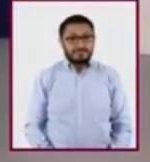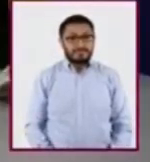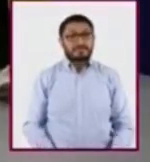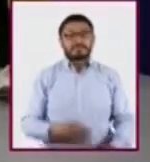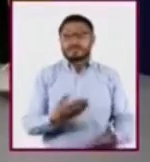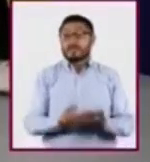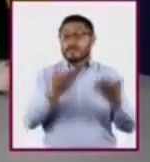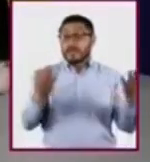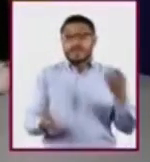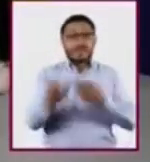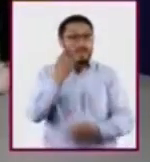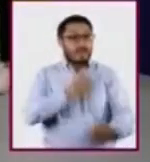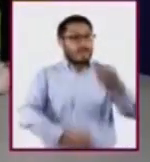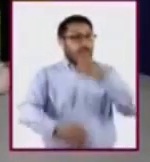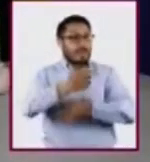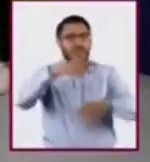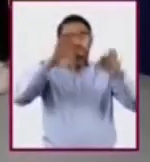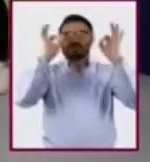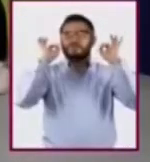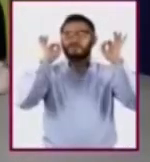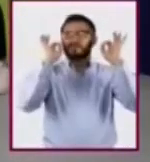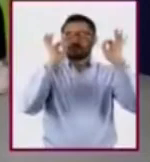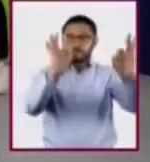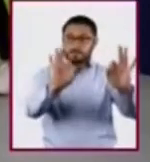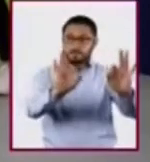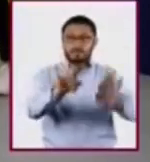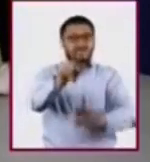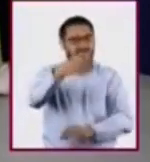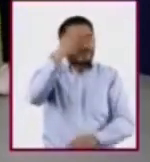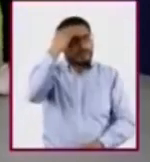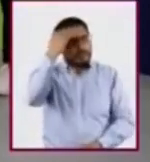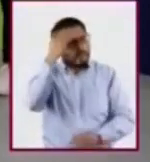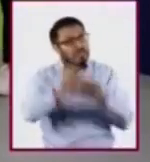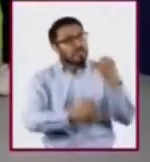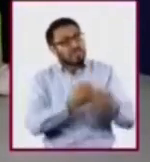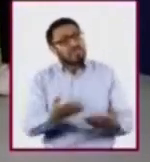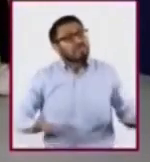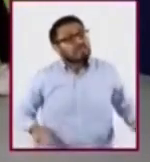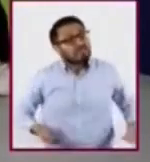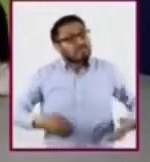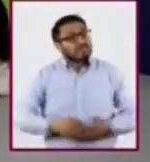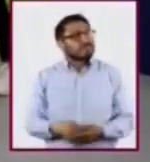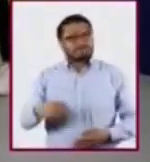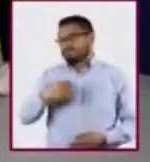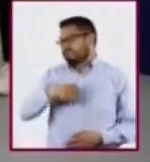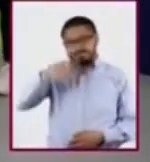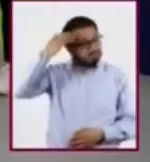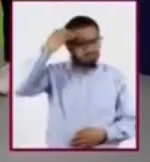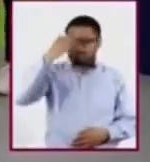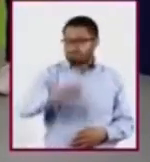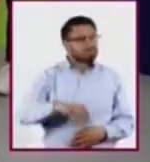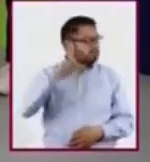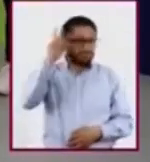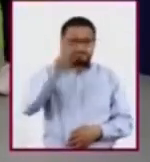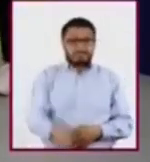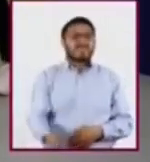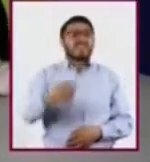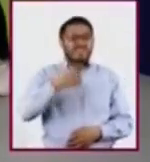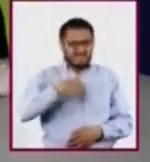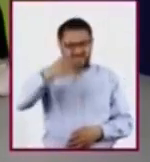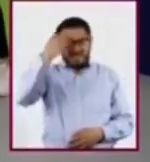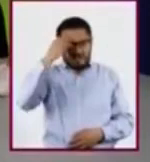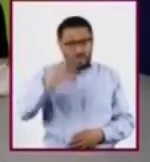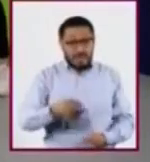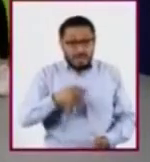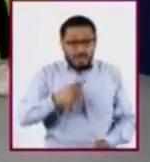Regreso. Perfecto. ¿Conocían estos juegos, Leslie? Yo no, maestro. Conocía el balero y